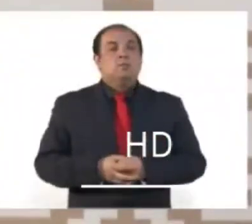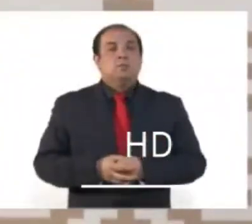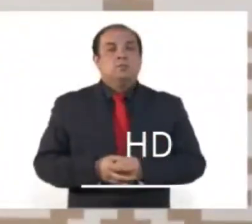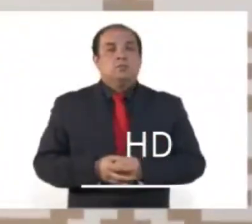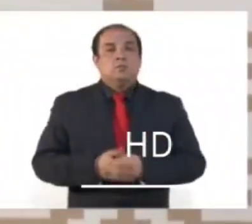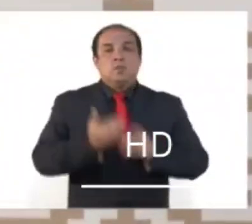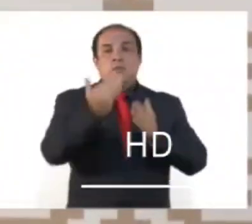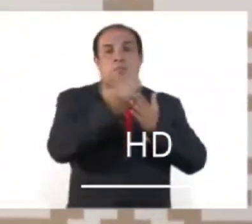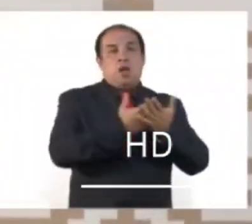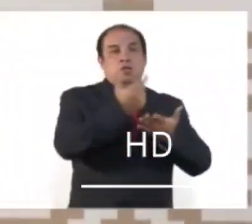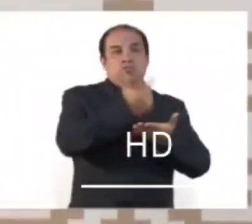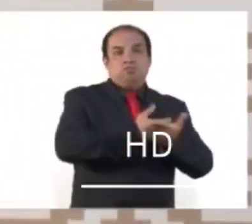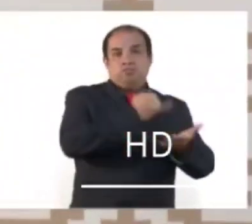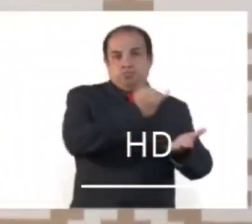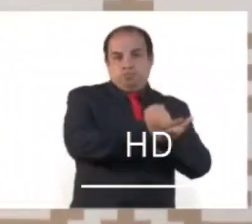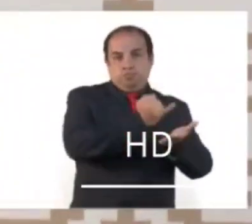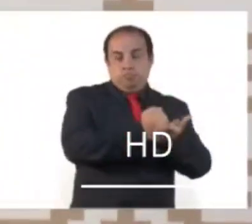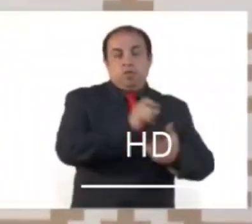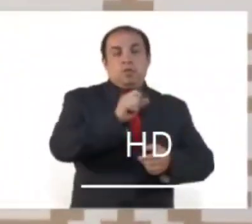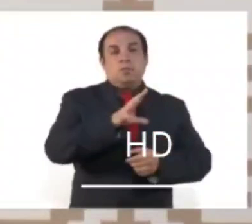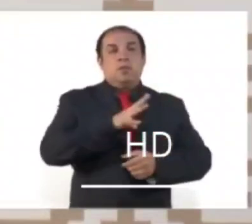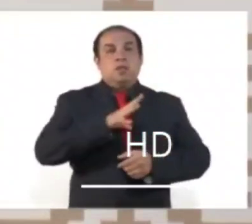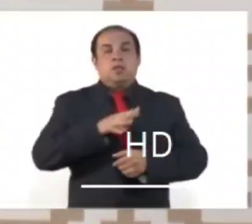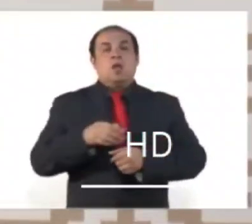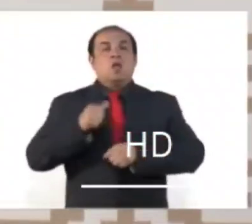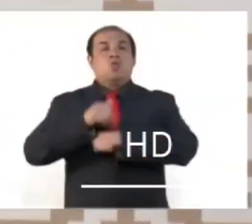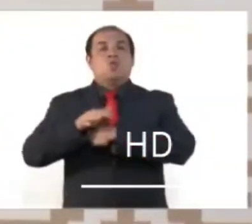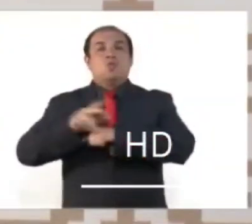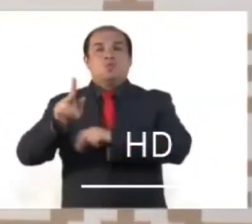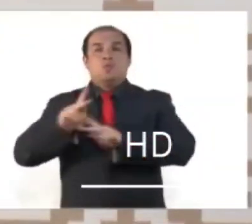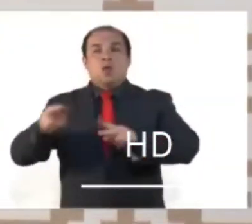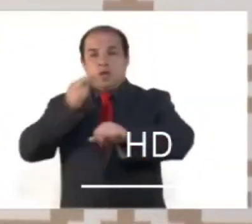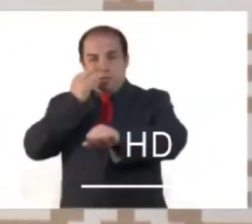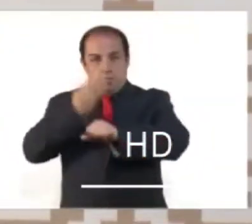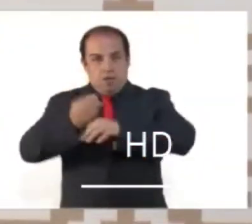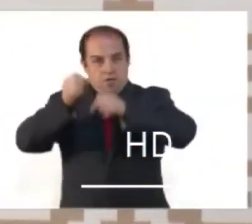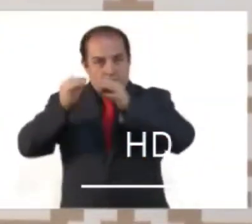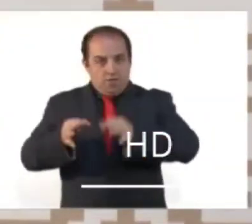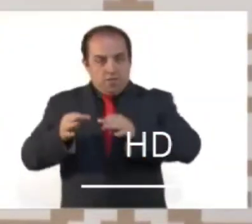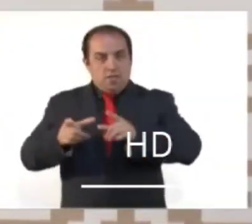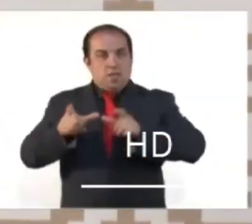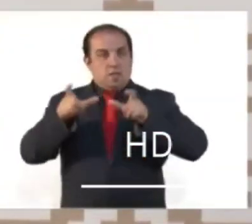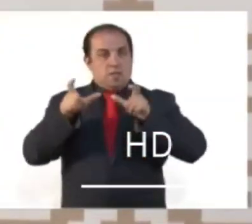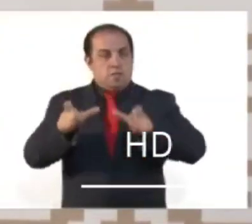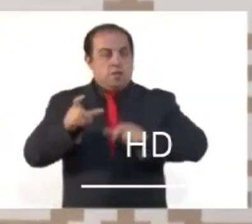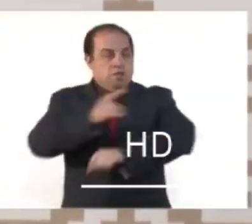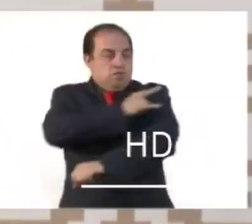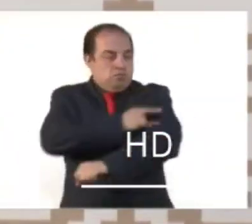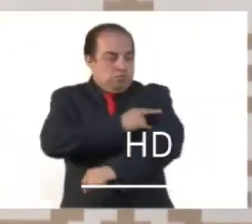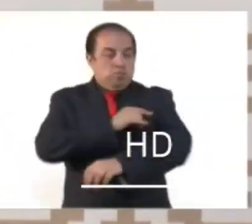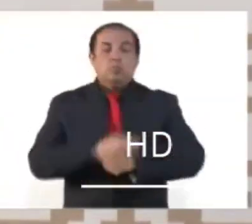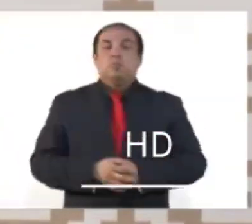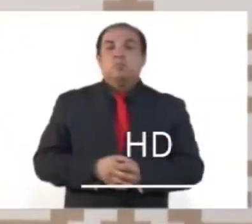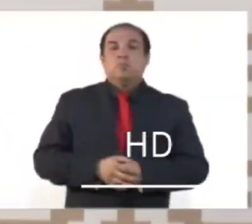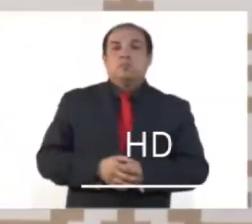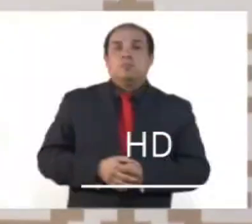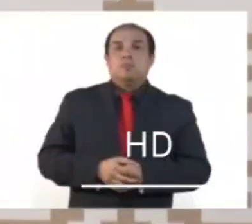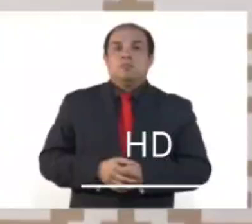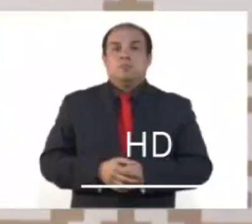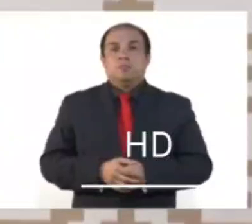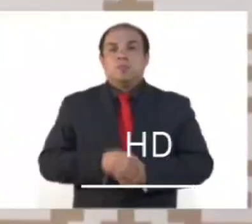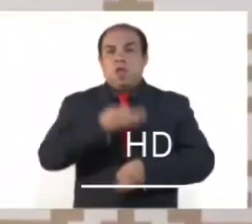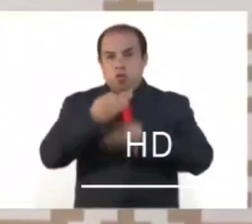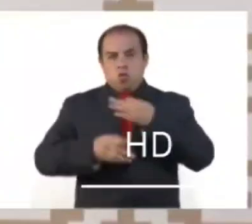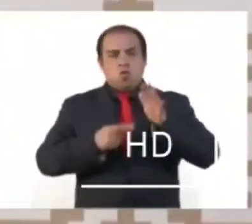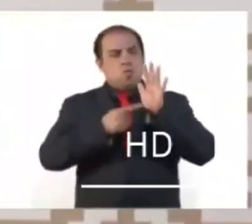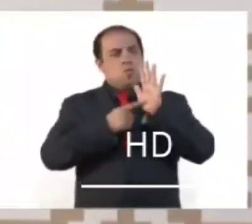los aranceles e hicimos un padrón público de responsables oficiales de protección civil. Todo eso se